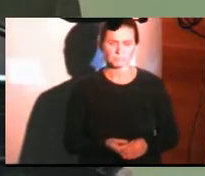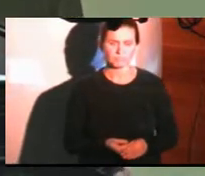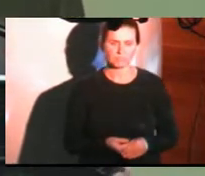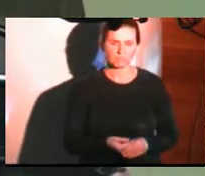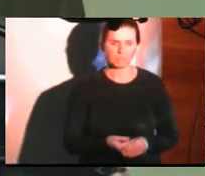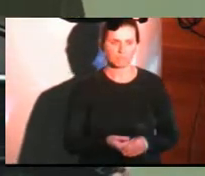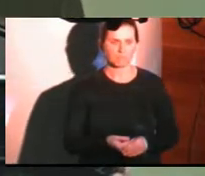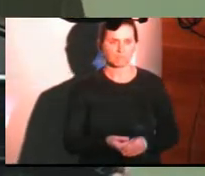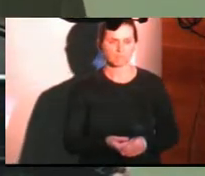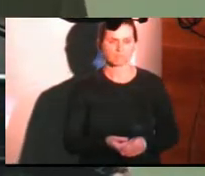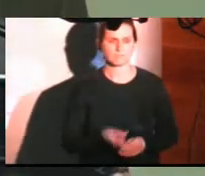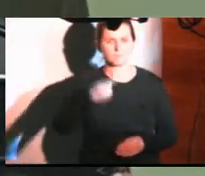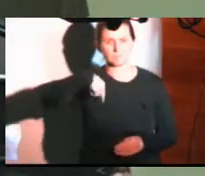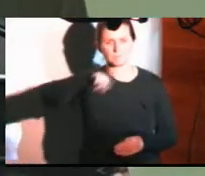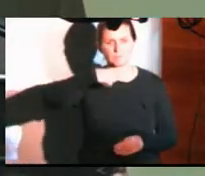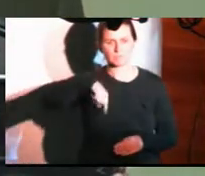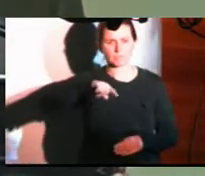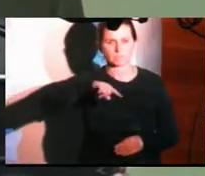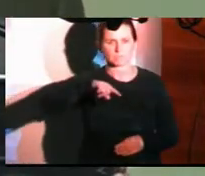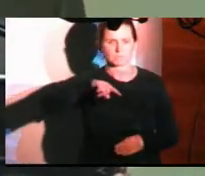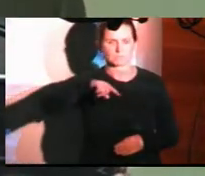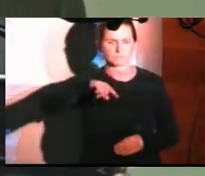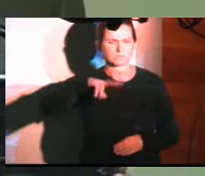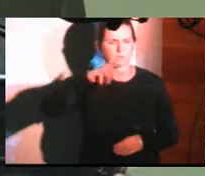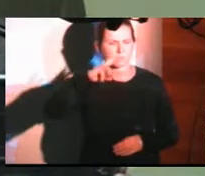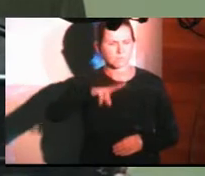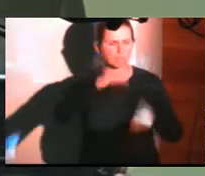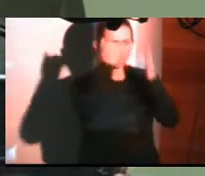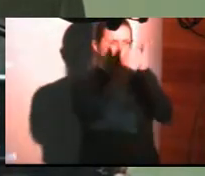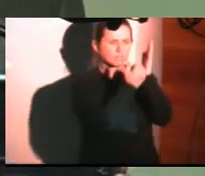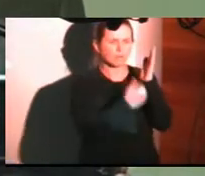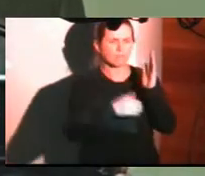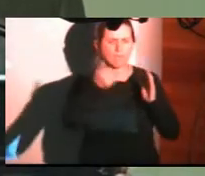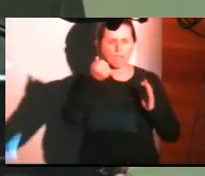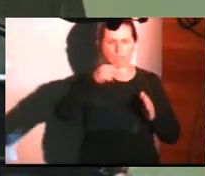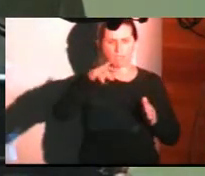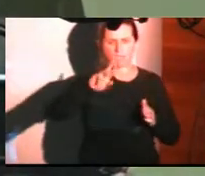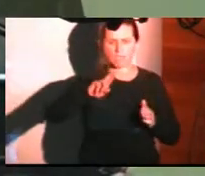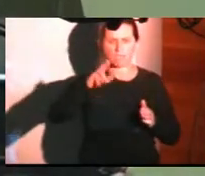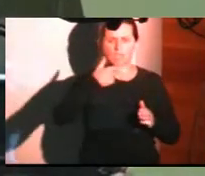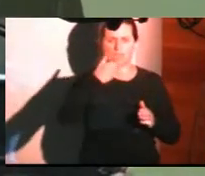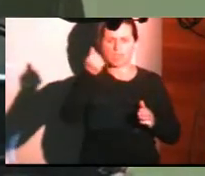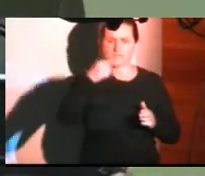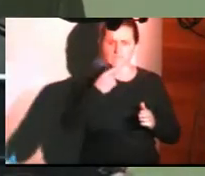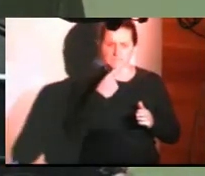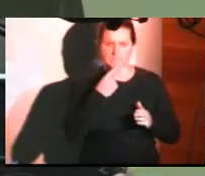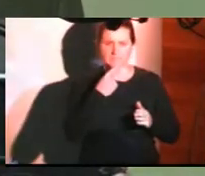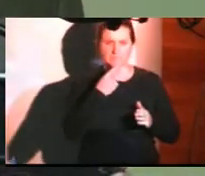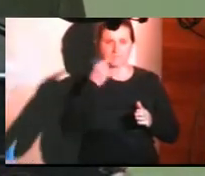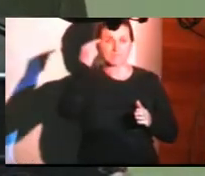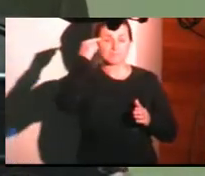Cuando vimos el programa de ARSAT, nos invadió un